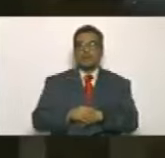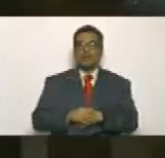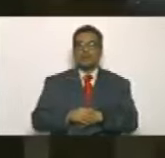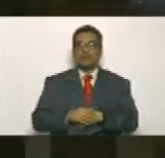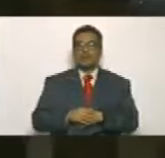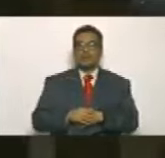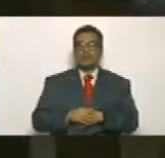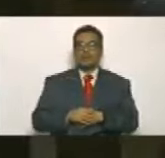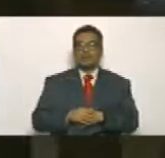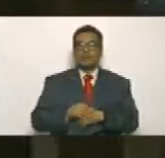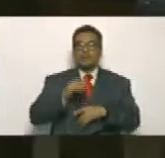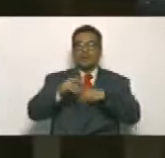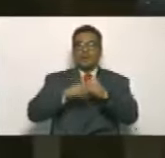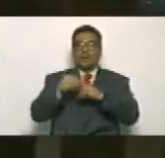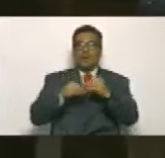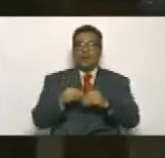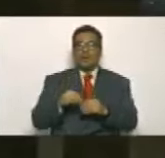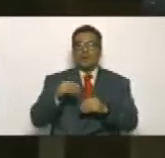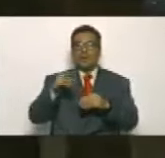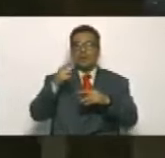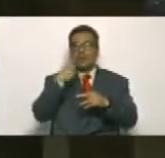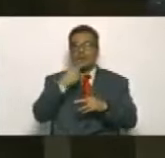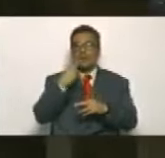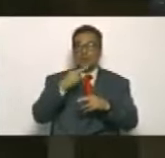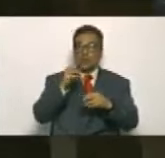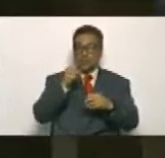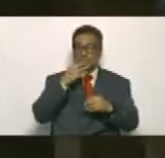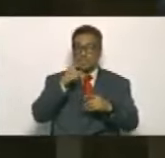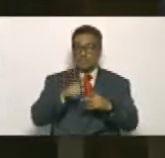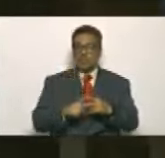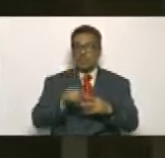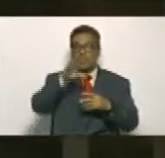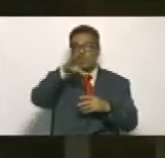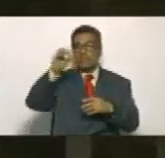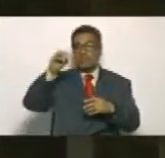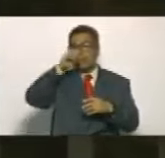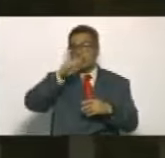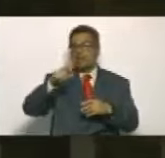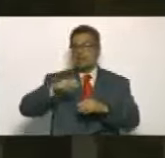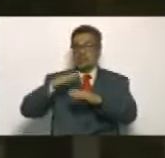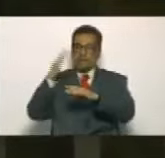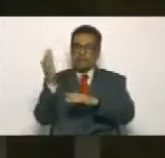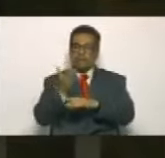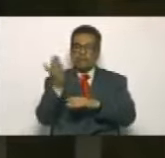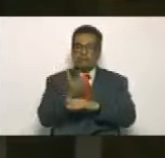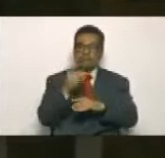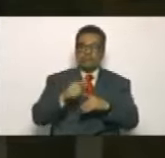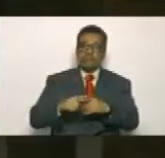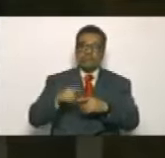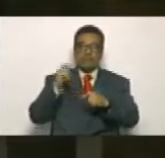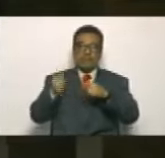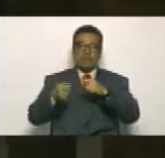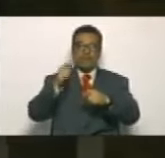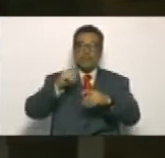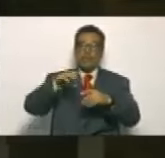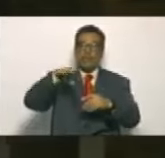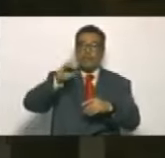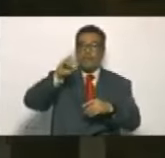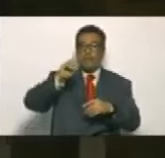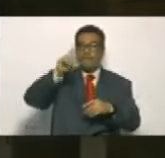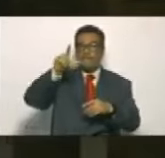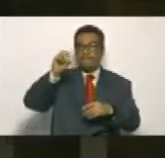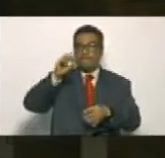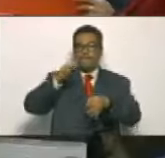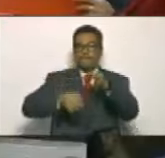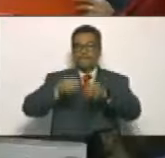narrada, marcada al rojo vivo por 500 años de agresión y dominación colonial,